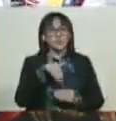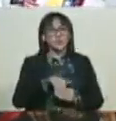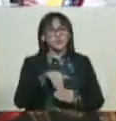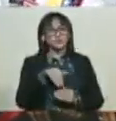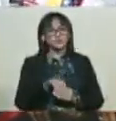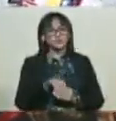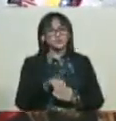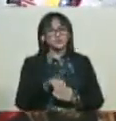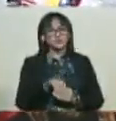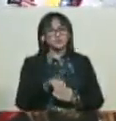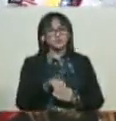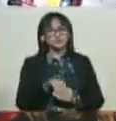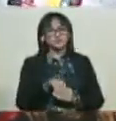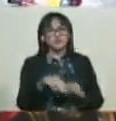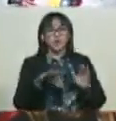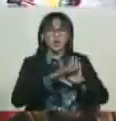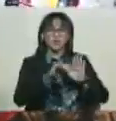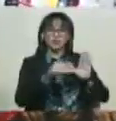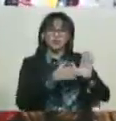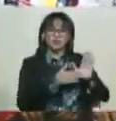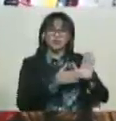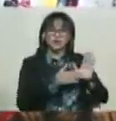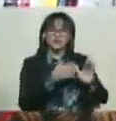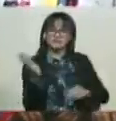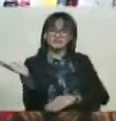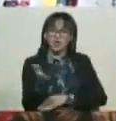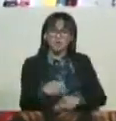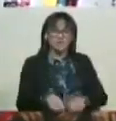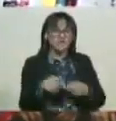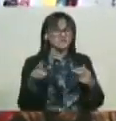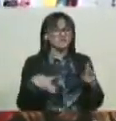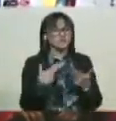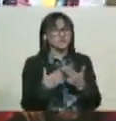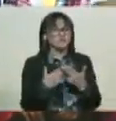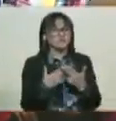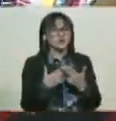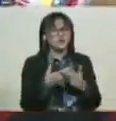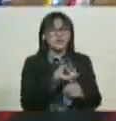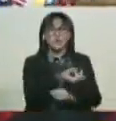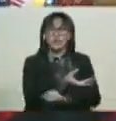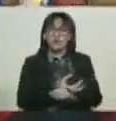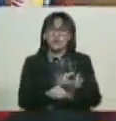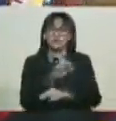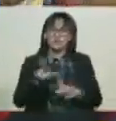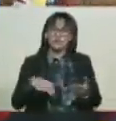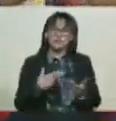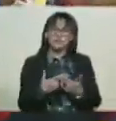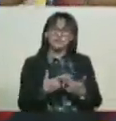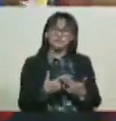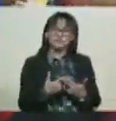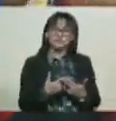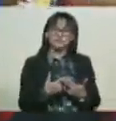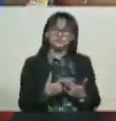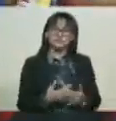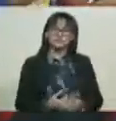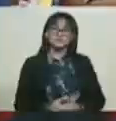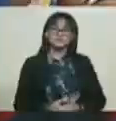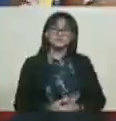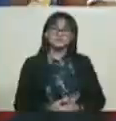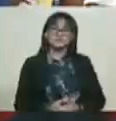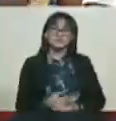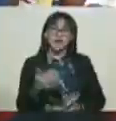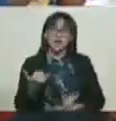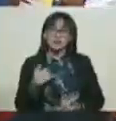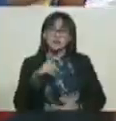que yo con la constituyente derrotó la violencia y la guarimba y yo les